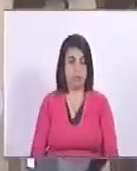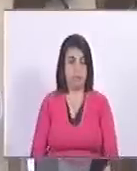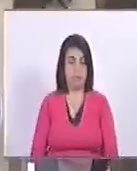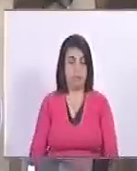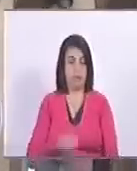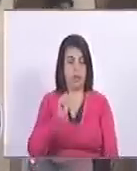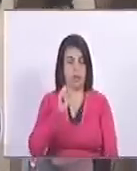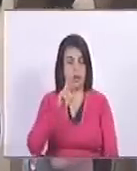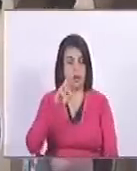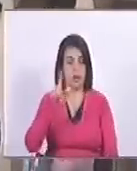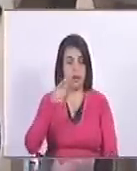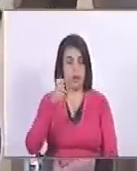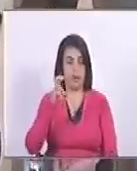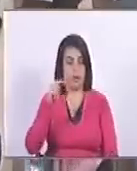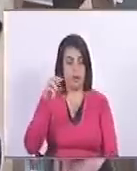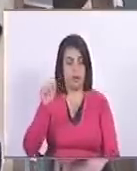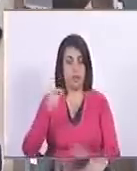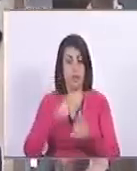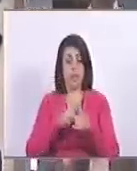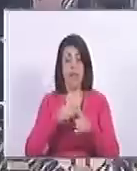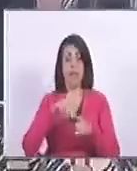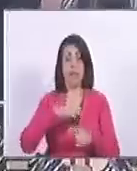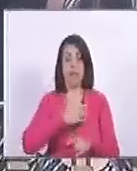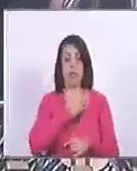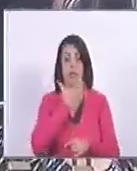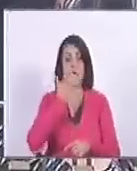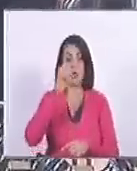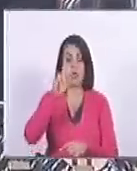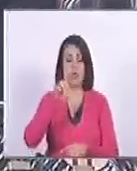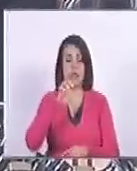Aquelis, coro de voces femeninas, Eloísa Gómez, corista.